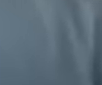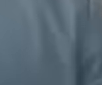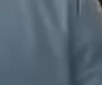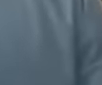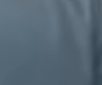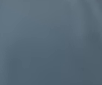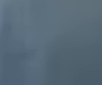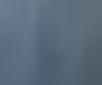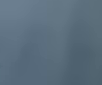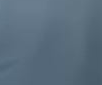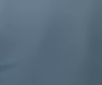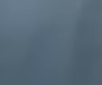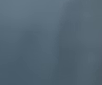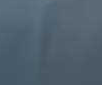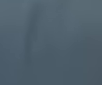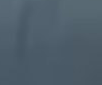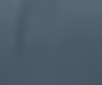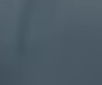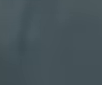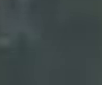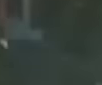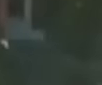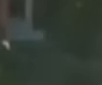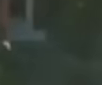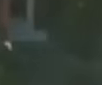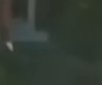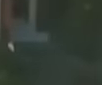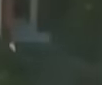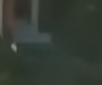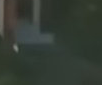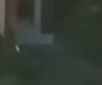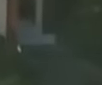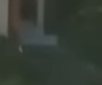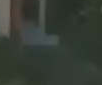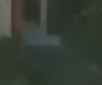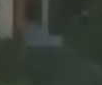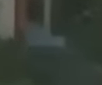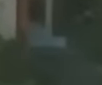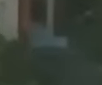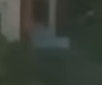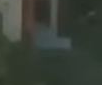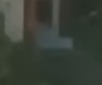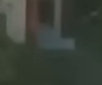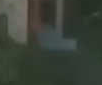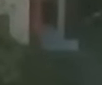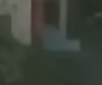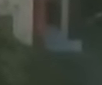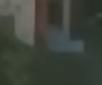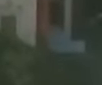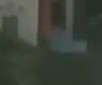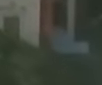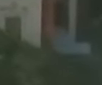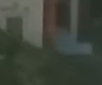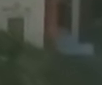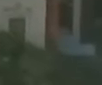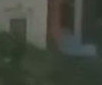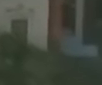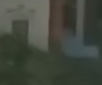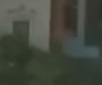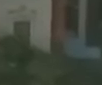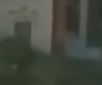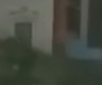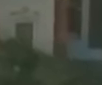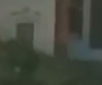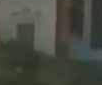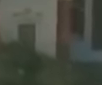habido esa apertura de todos los sectores a participar, a escuchar sus voces, sus proyectos, sus ideas para seguir construyendo ese